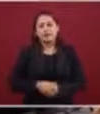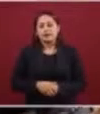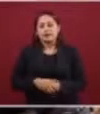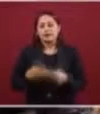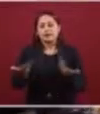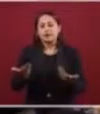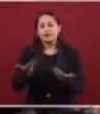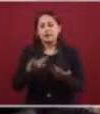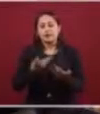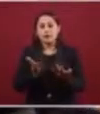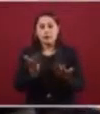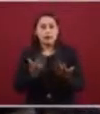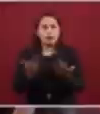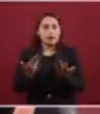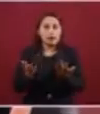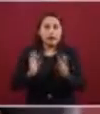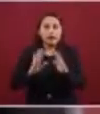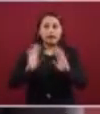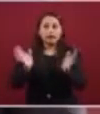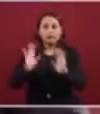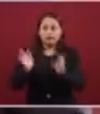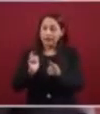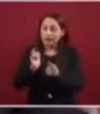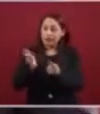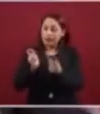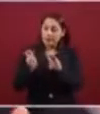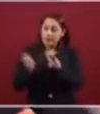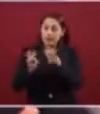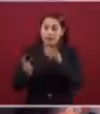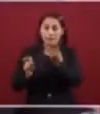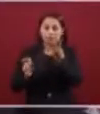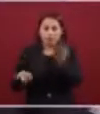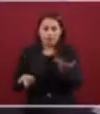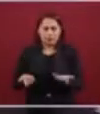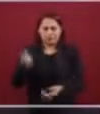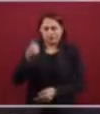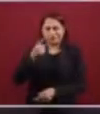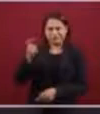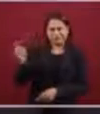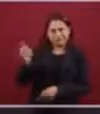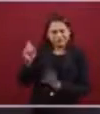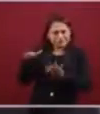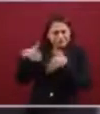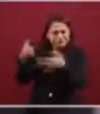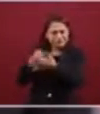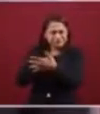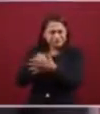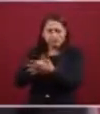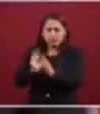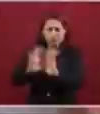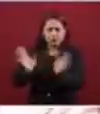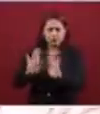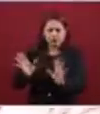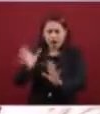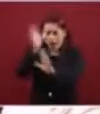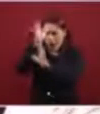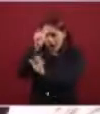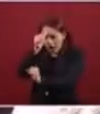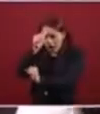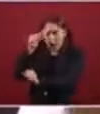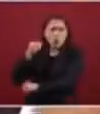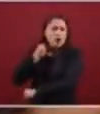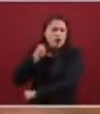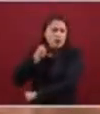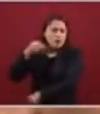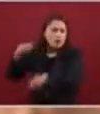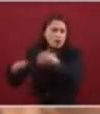ser representación de 100. Están ya liquidados. Y la otra mitad está ya con la cita en conciliación. ¿Y entonces qué está pasando con quienes